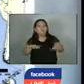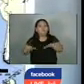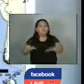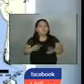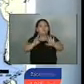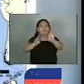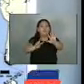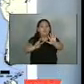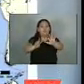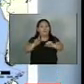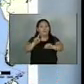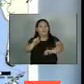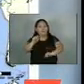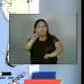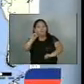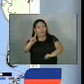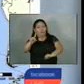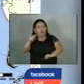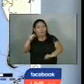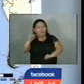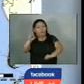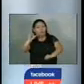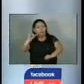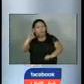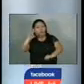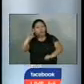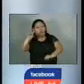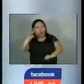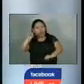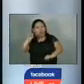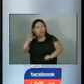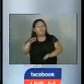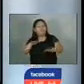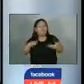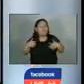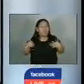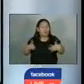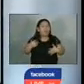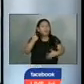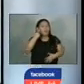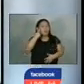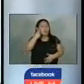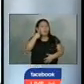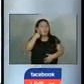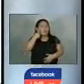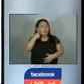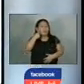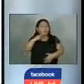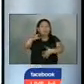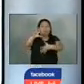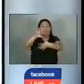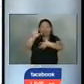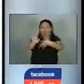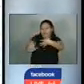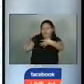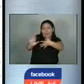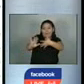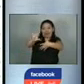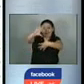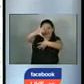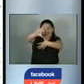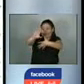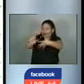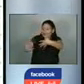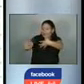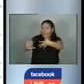de 7.1 grados en la escala de Richter. Esto ocurrió en la zona sureste de las Islas de